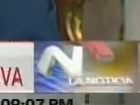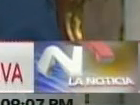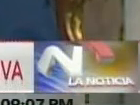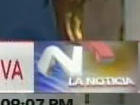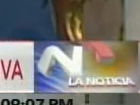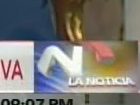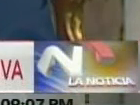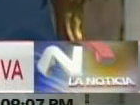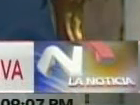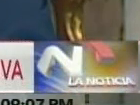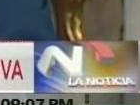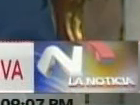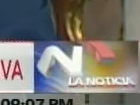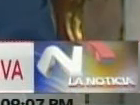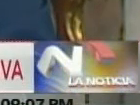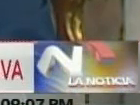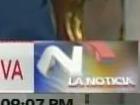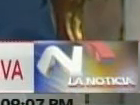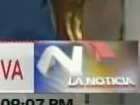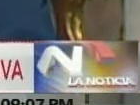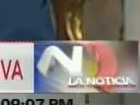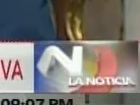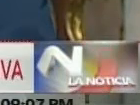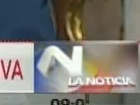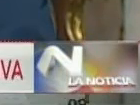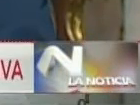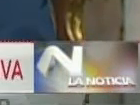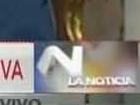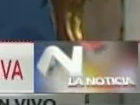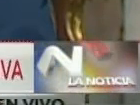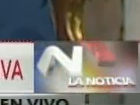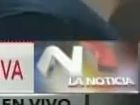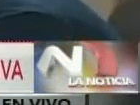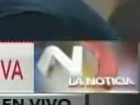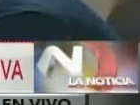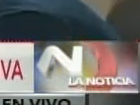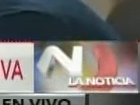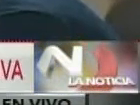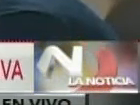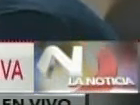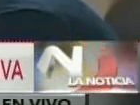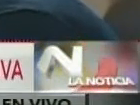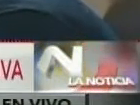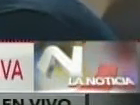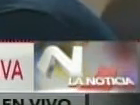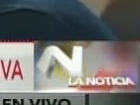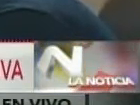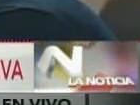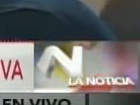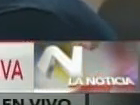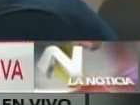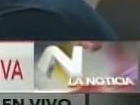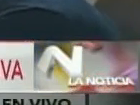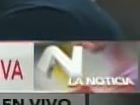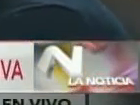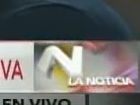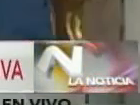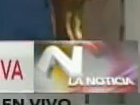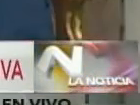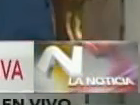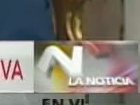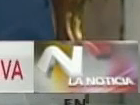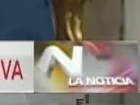José y Lorena, es la agricultura urbana. Yo le he dado órdenes al ministro,